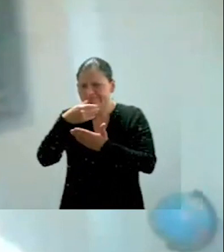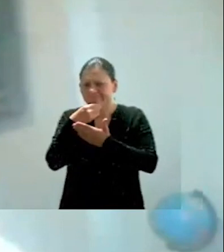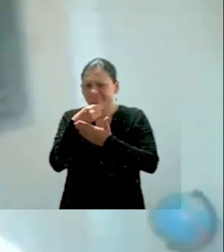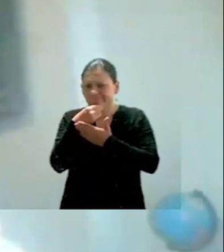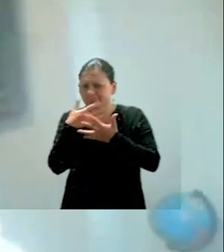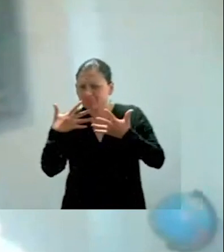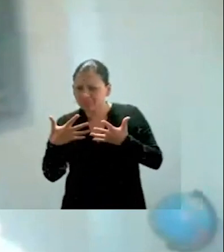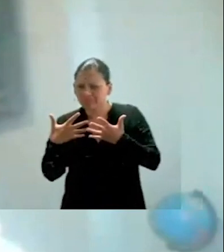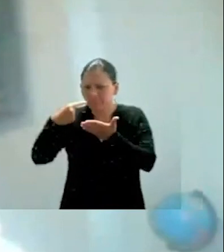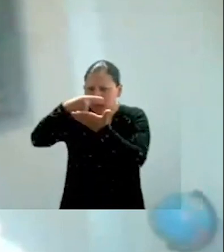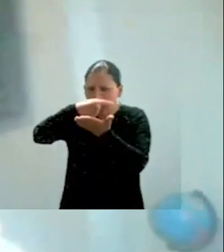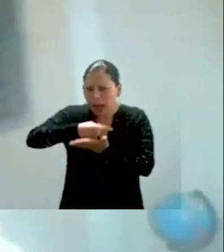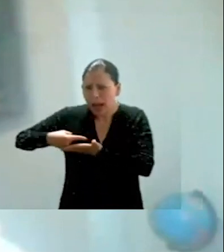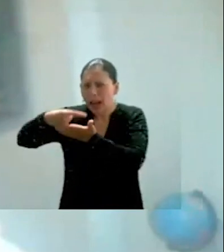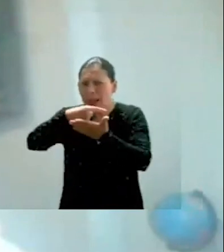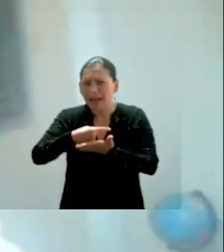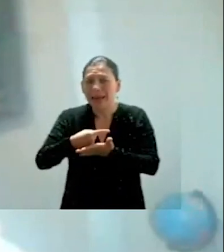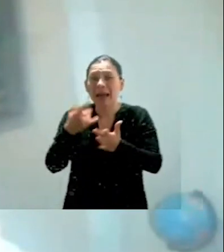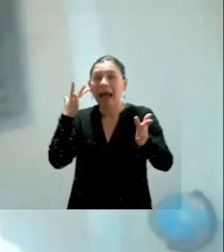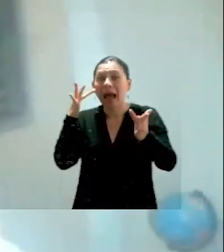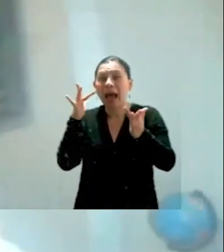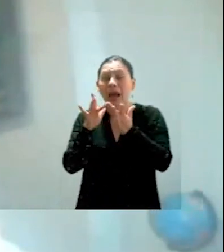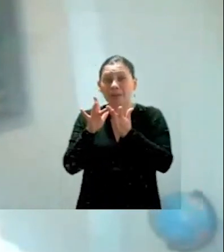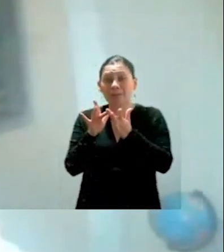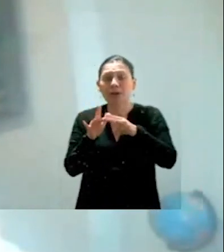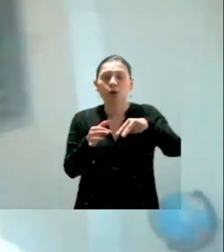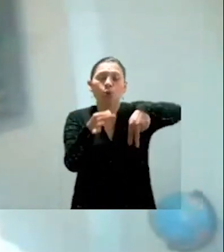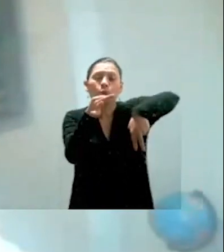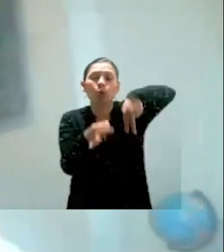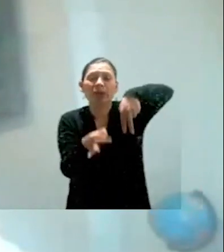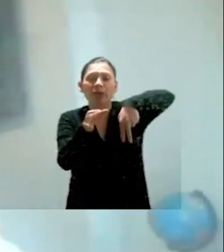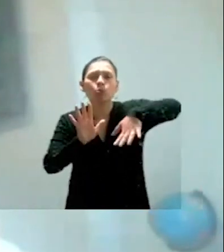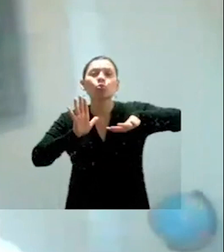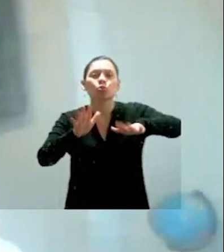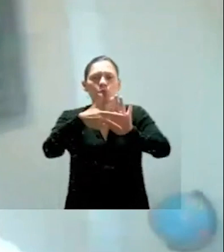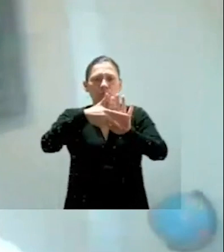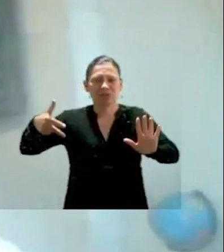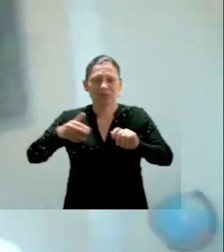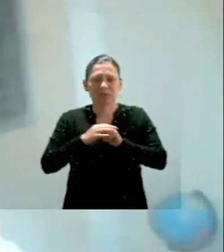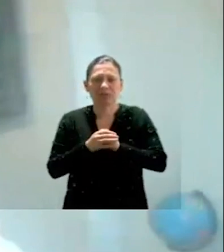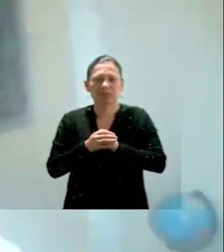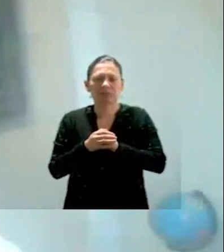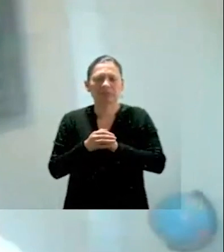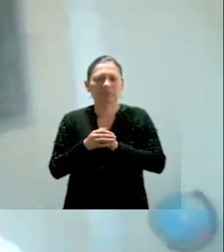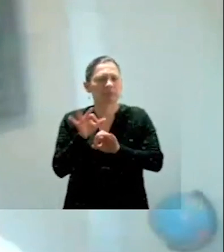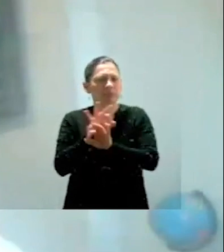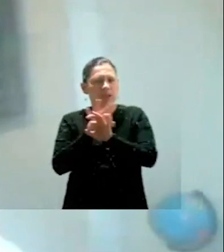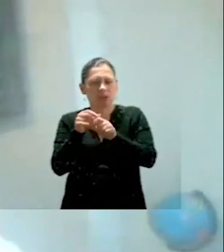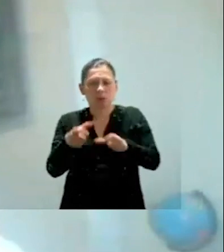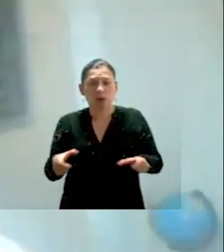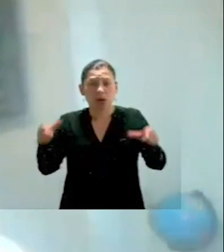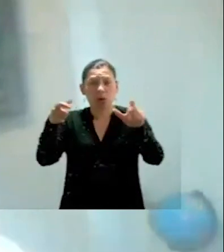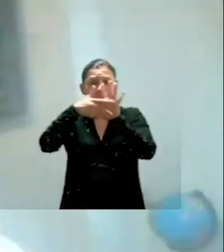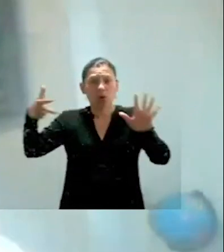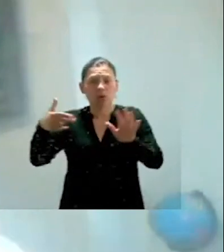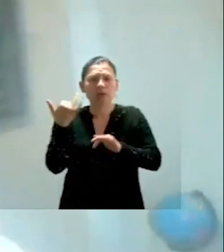que analiza los problemas constitucionales, los escenarios constitucionales